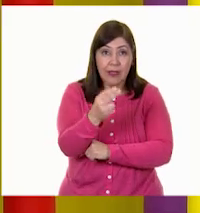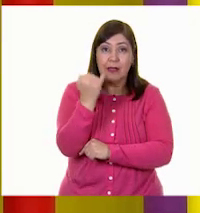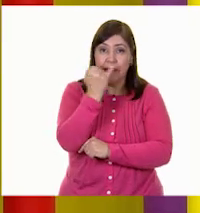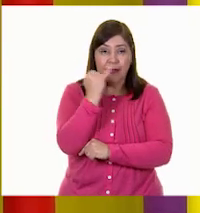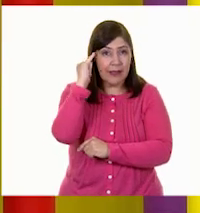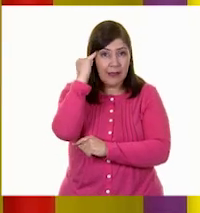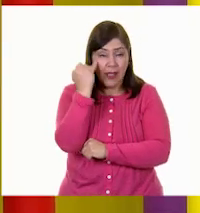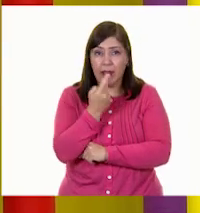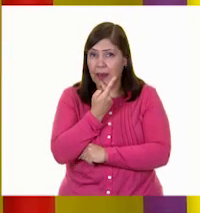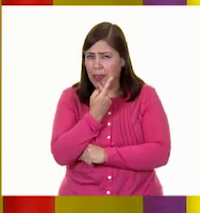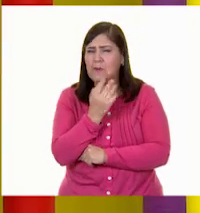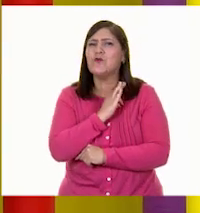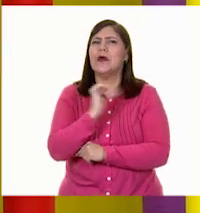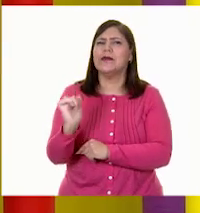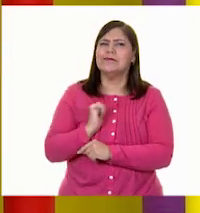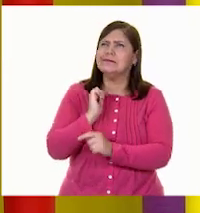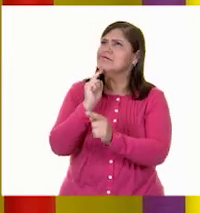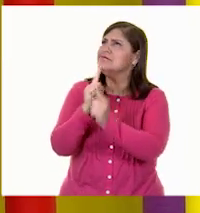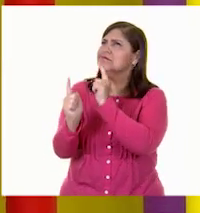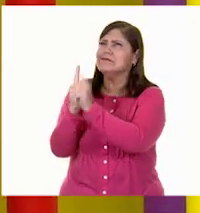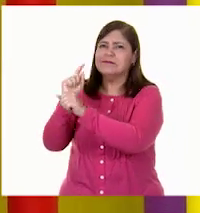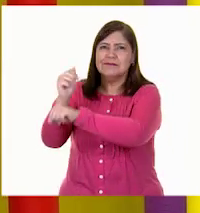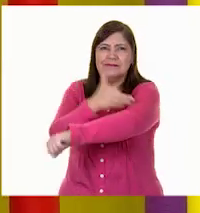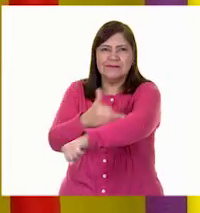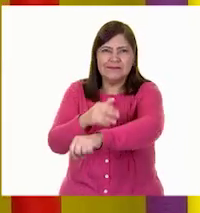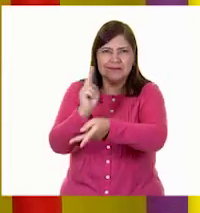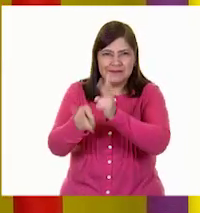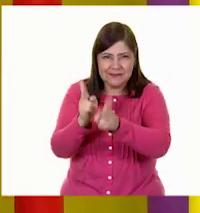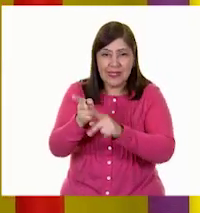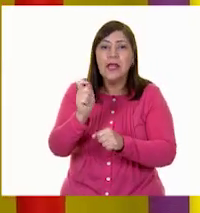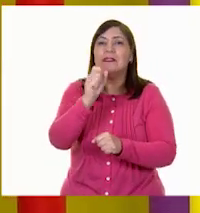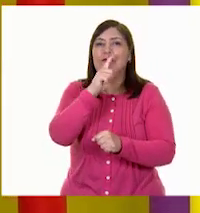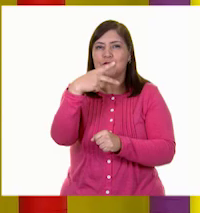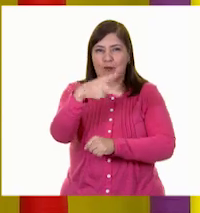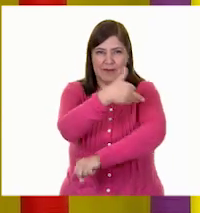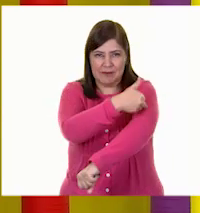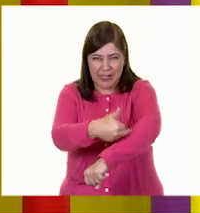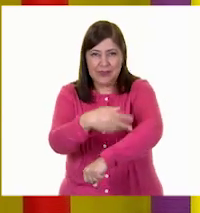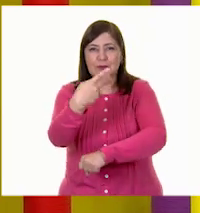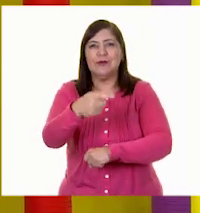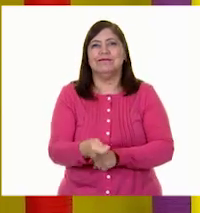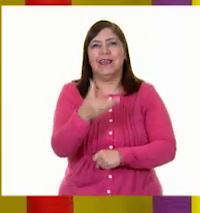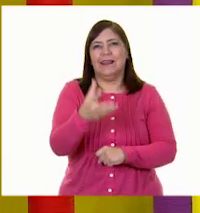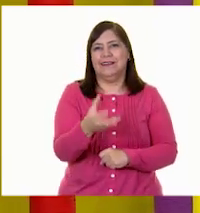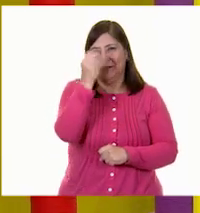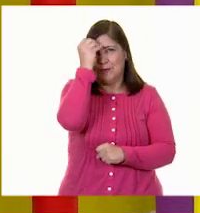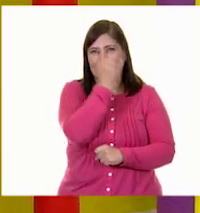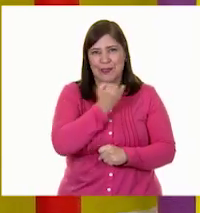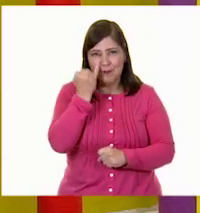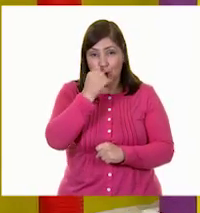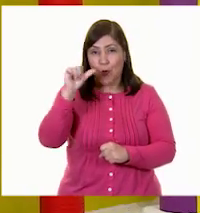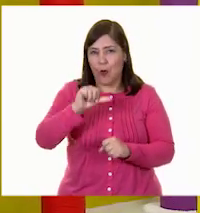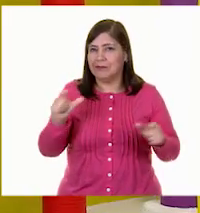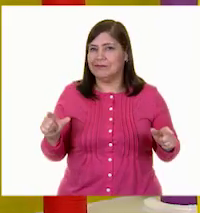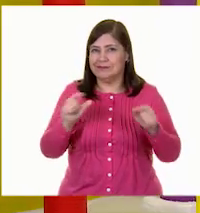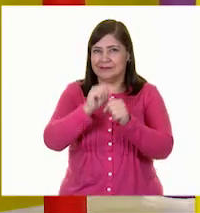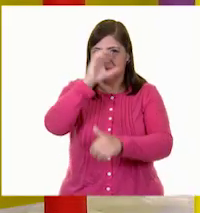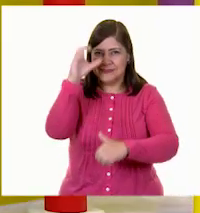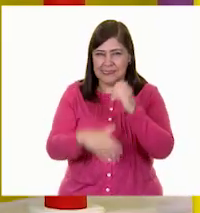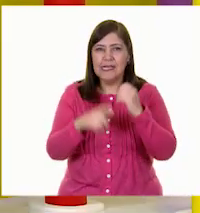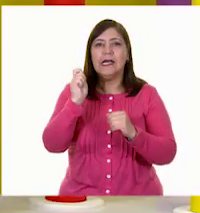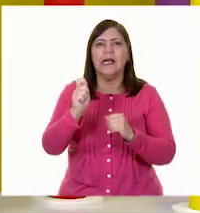de hablar una lengua indígena, aprovecha también este momento para practicarla y platica con tu familia en tu lengua materna. Por hoy hemos terminado